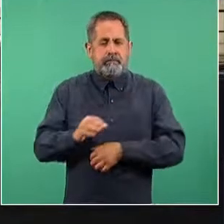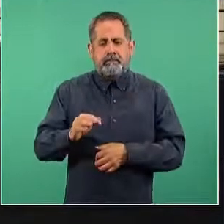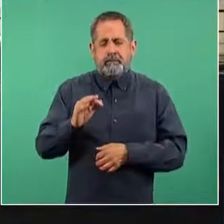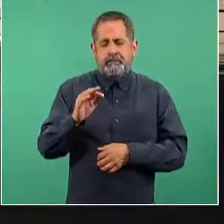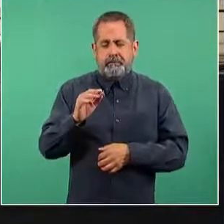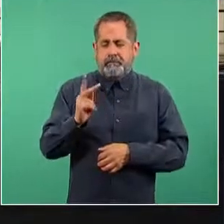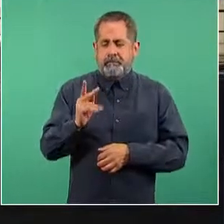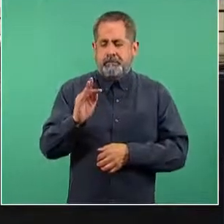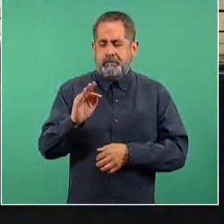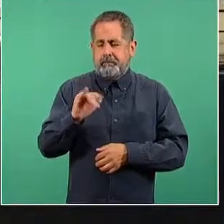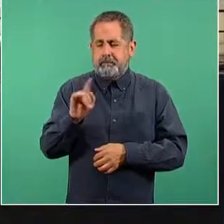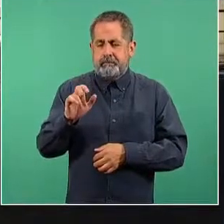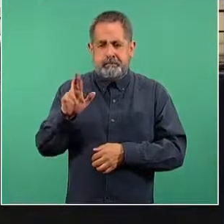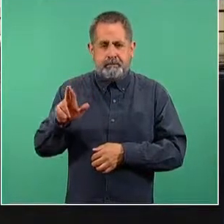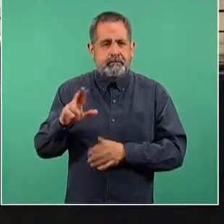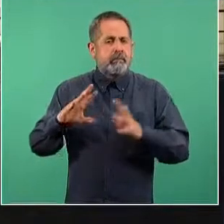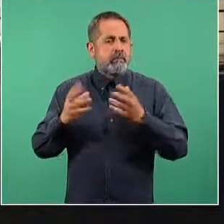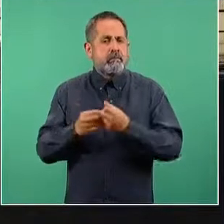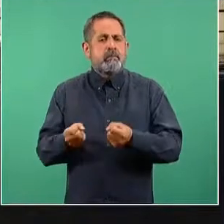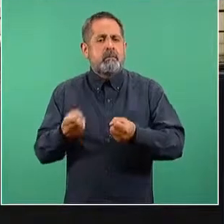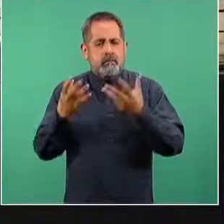BioNTech,